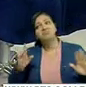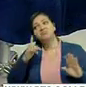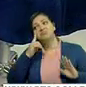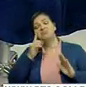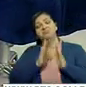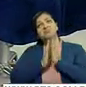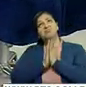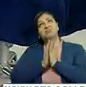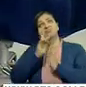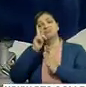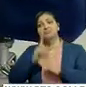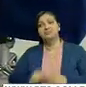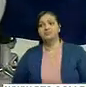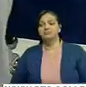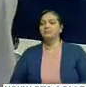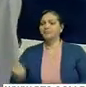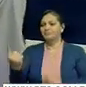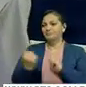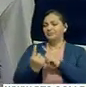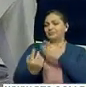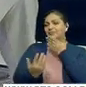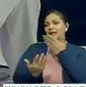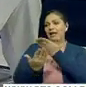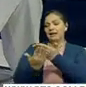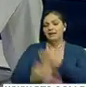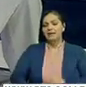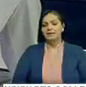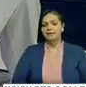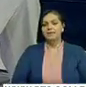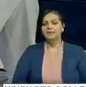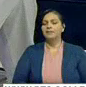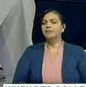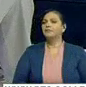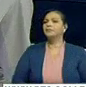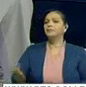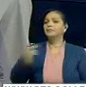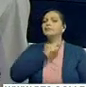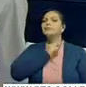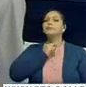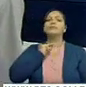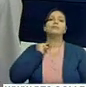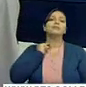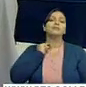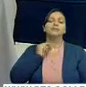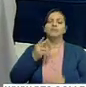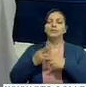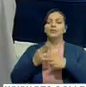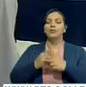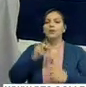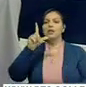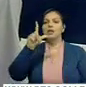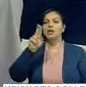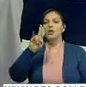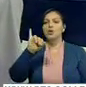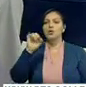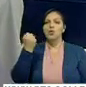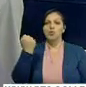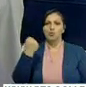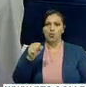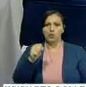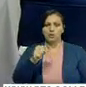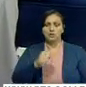por su presencia esta mañana. Gracias, presidente. Amables televidentes, hemos escuchado la intervención de Monseñor Luis Cabrera, arzobispo de